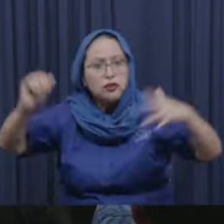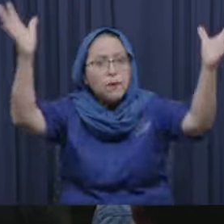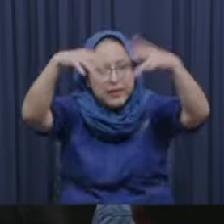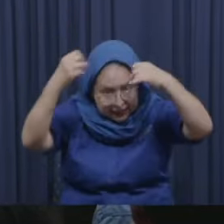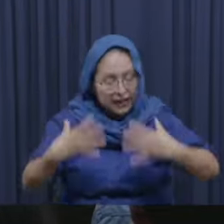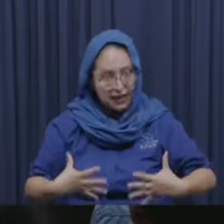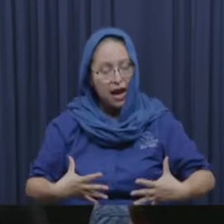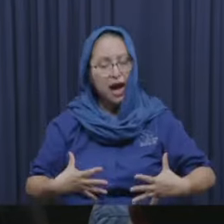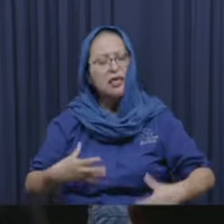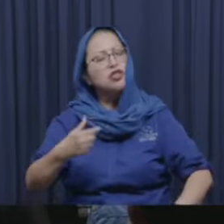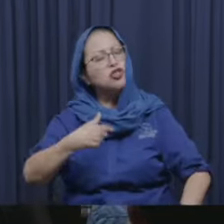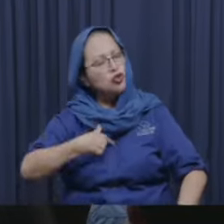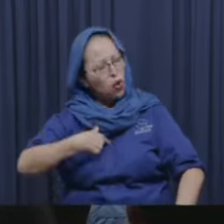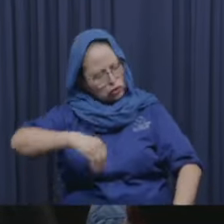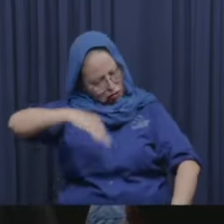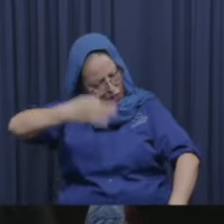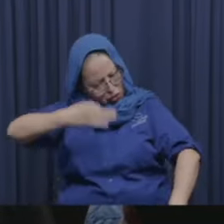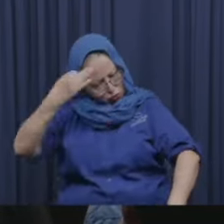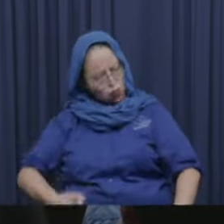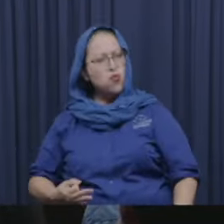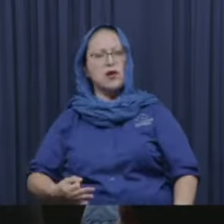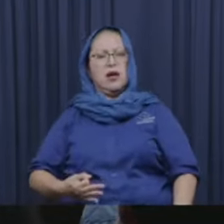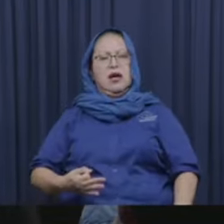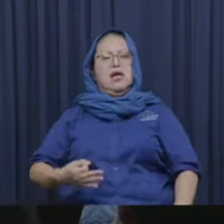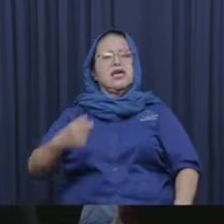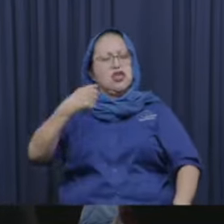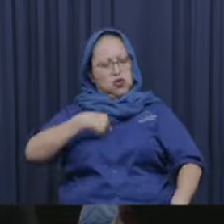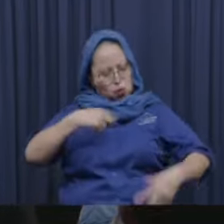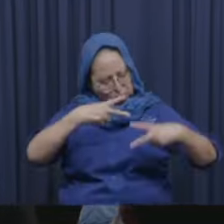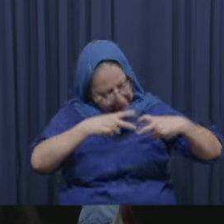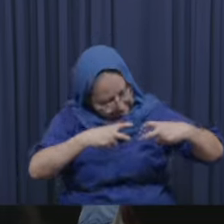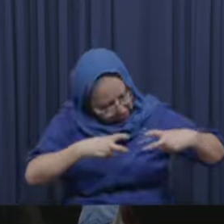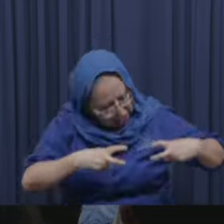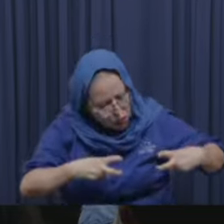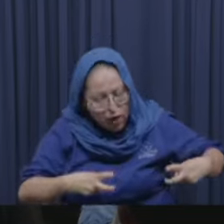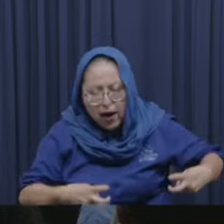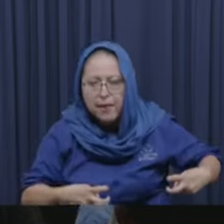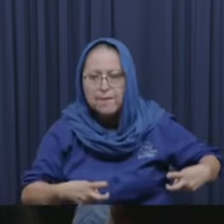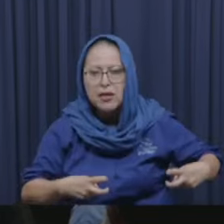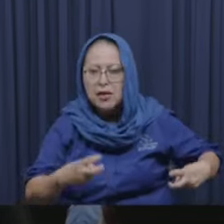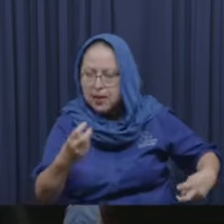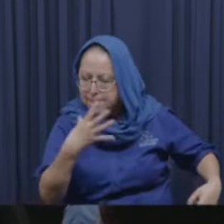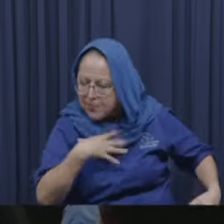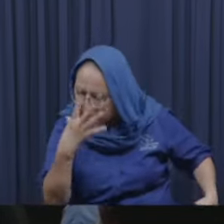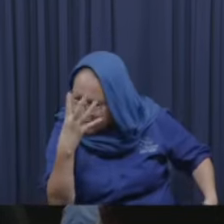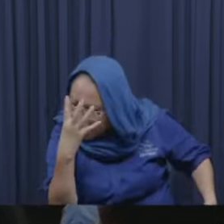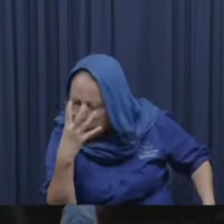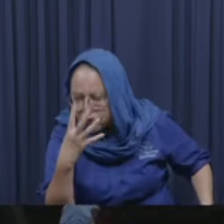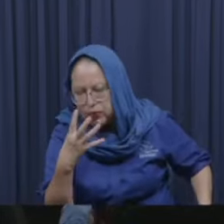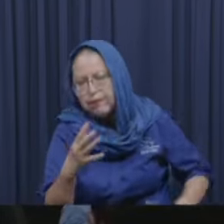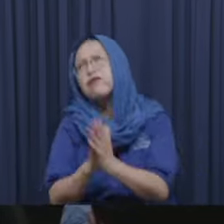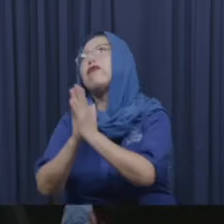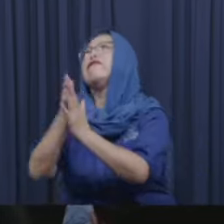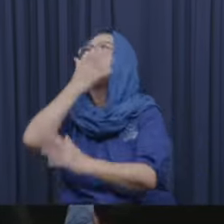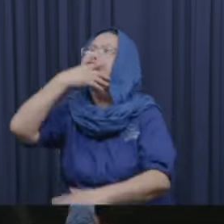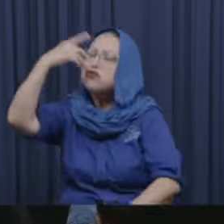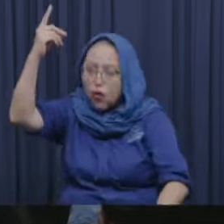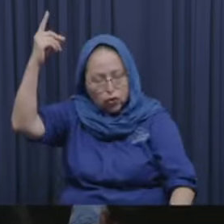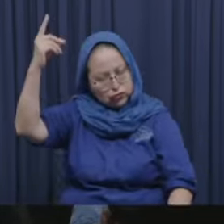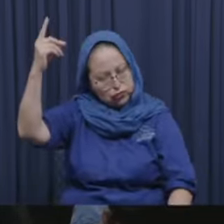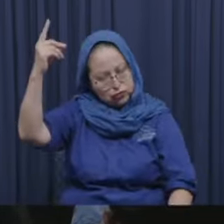nosotros seamos convencidos de pecado de justicia y de juicio Ayúdanos por favor señor porque